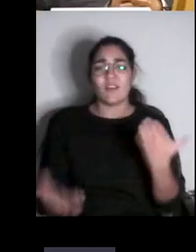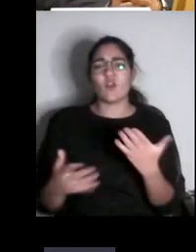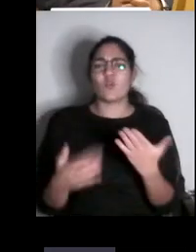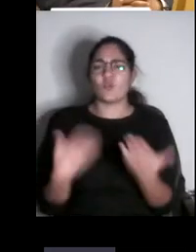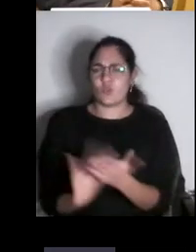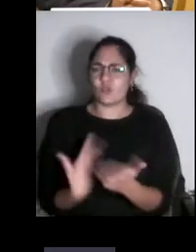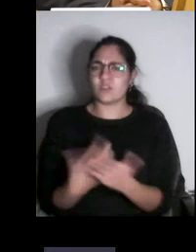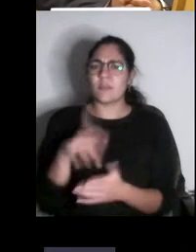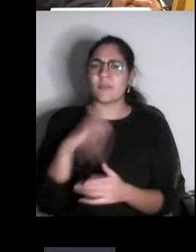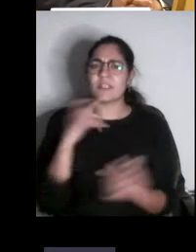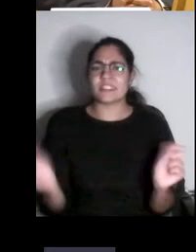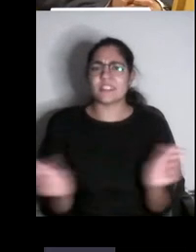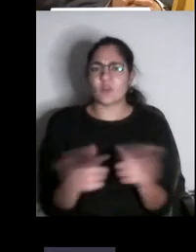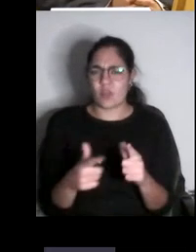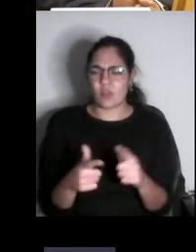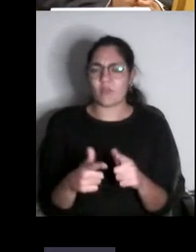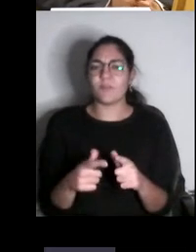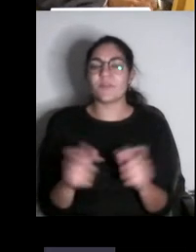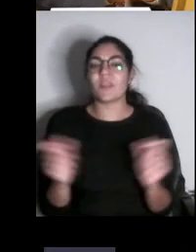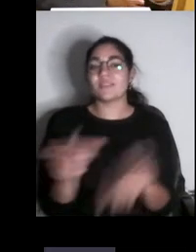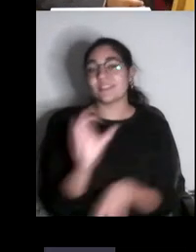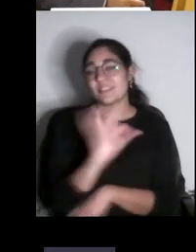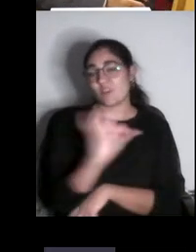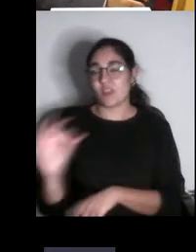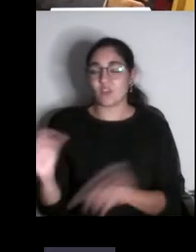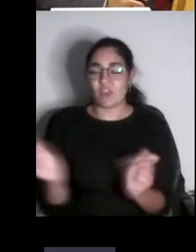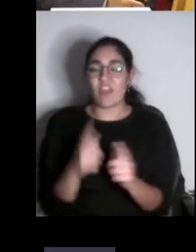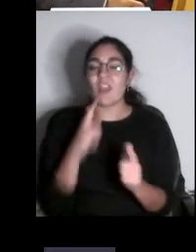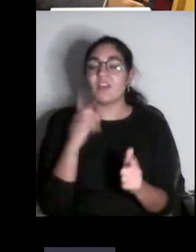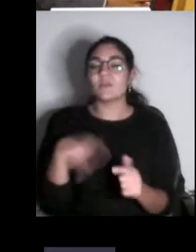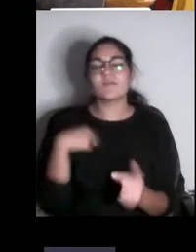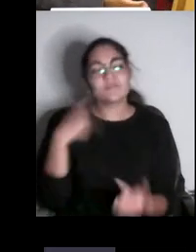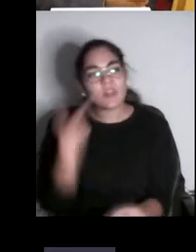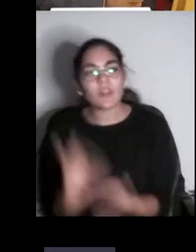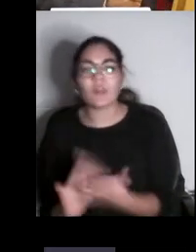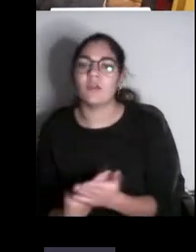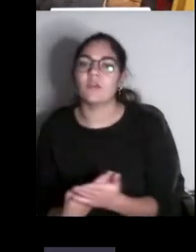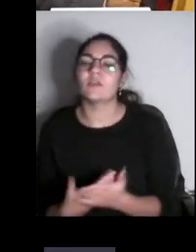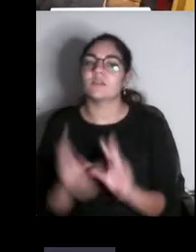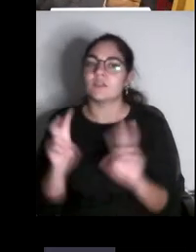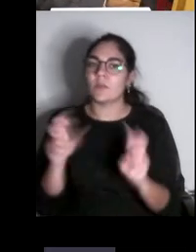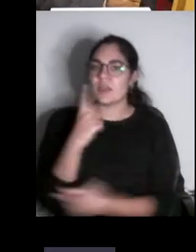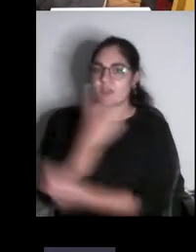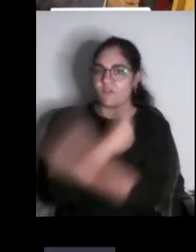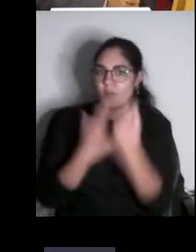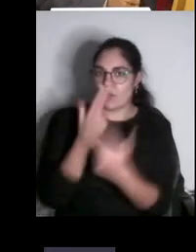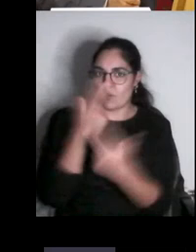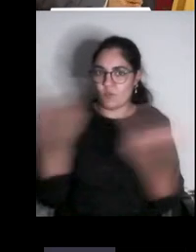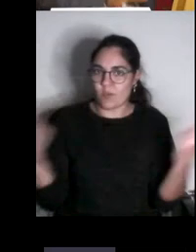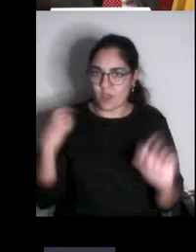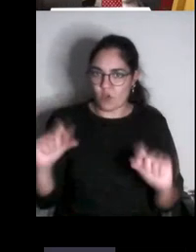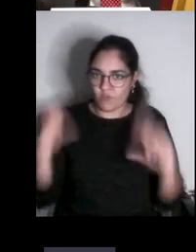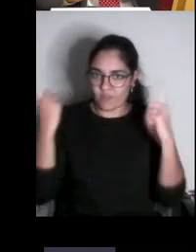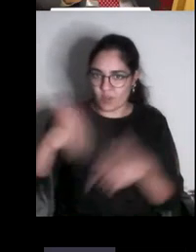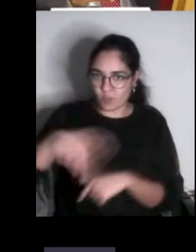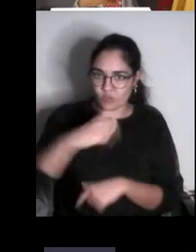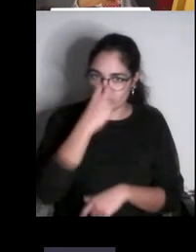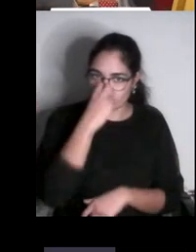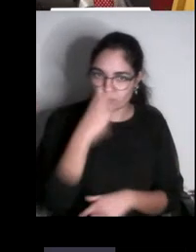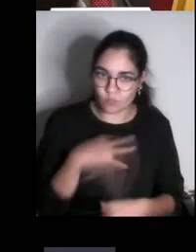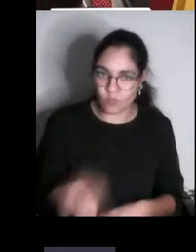por el propio Ministerio de Universidades y, por lo tanto, información pública y oficial. Y termino